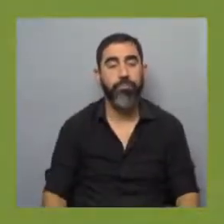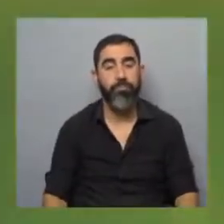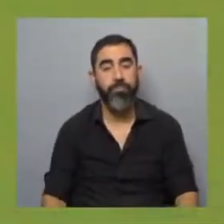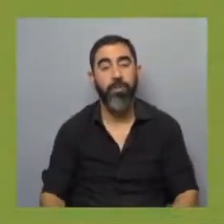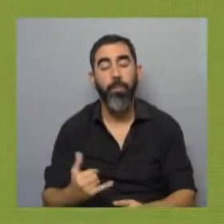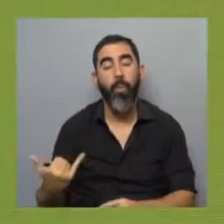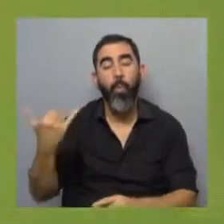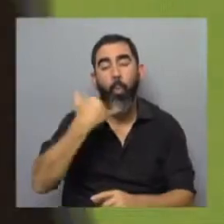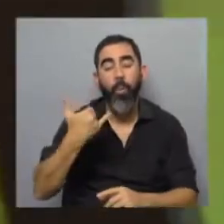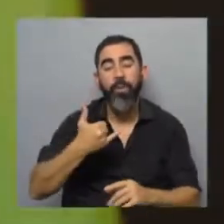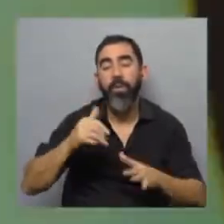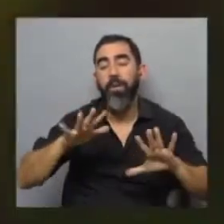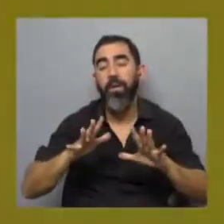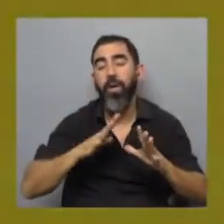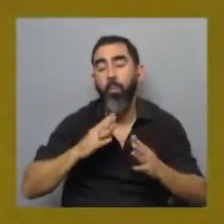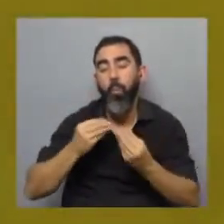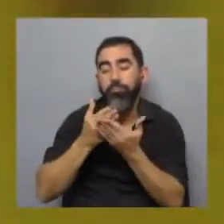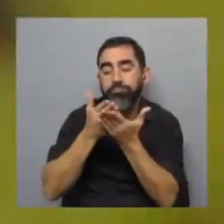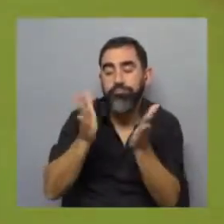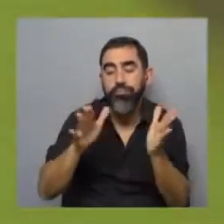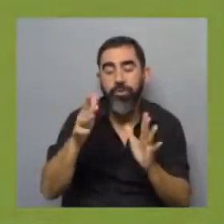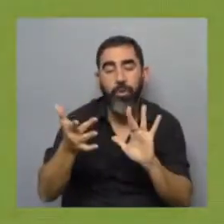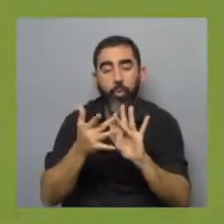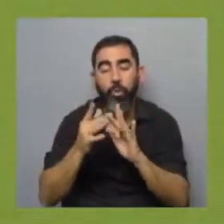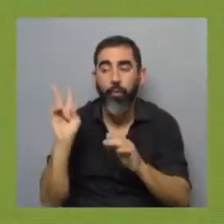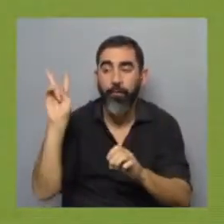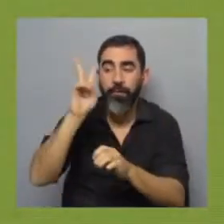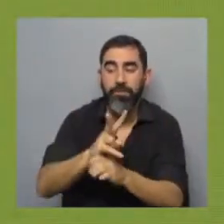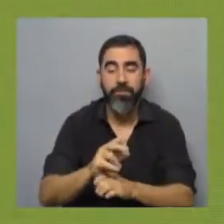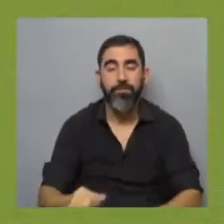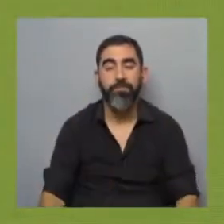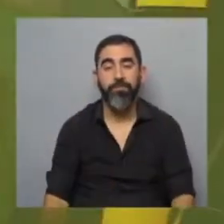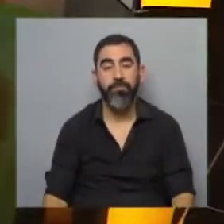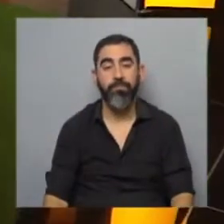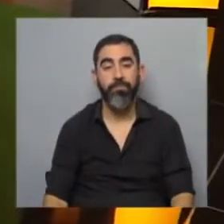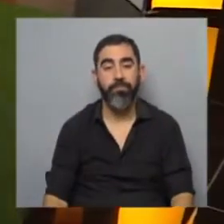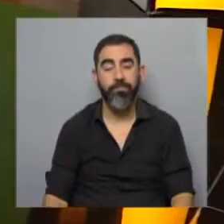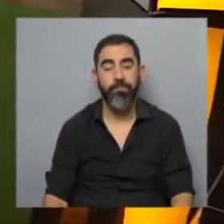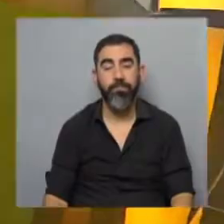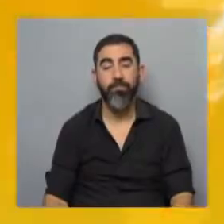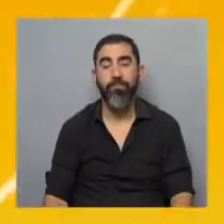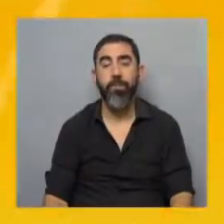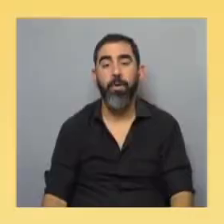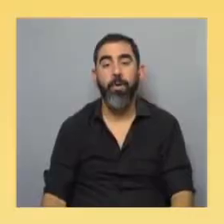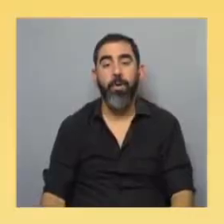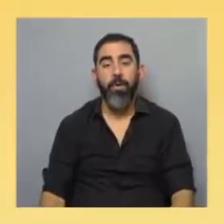poco qué caminos se abrieron con esta visita en la última parte del informe.